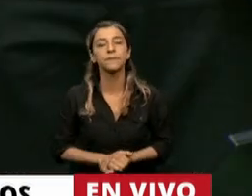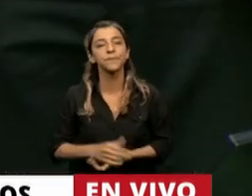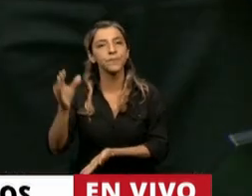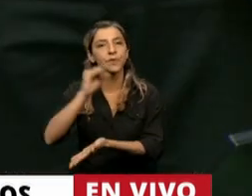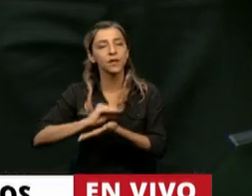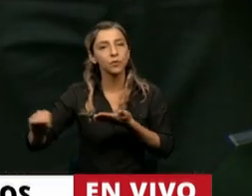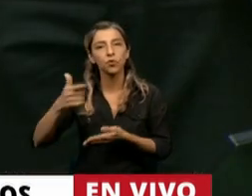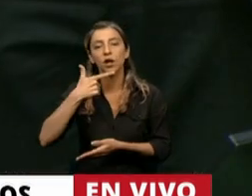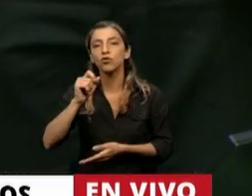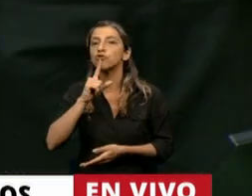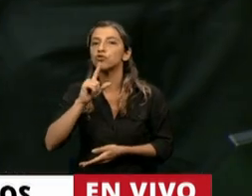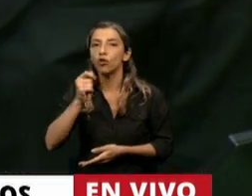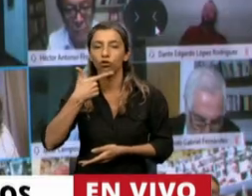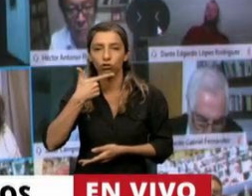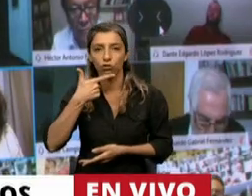Andrés